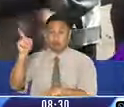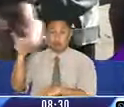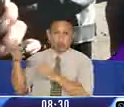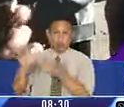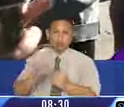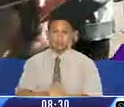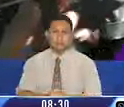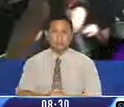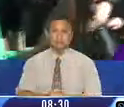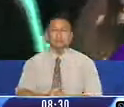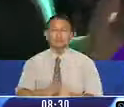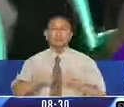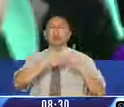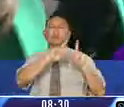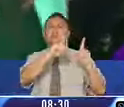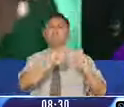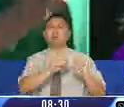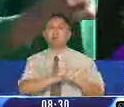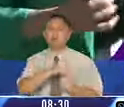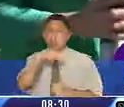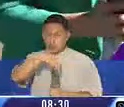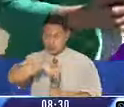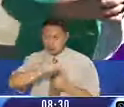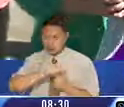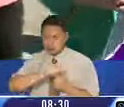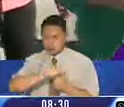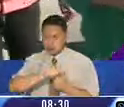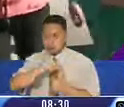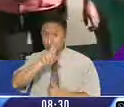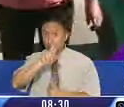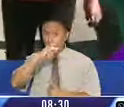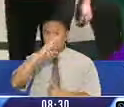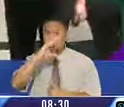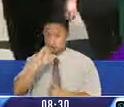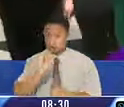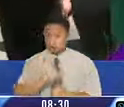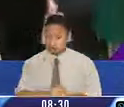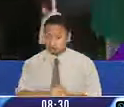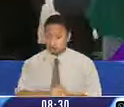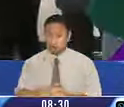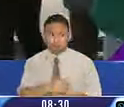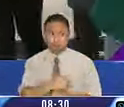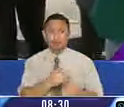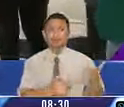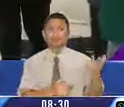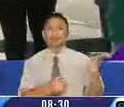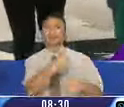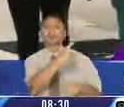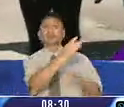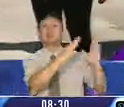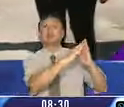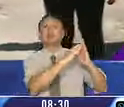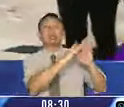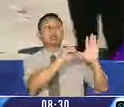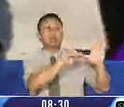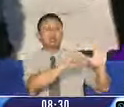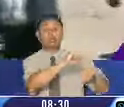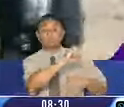por aquí hay un UPC. Ustedes me dicen que está abandonado. Sí, está abandonado. Mire, allá unos 600